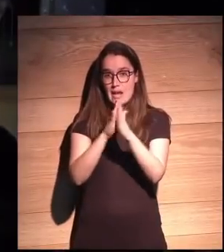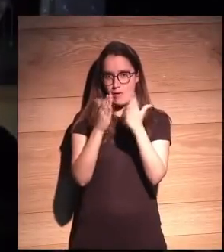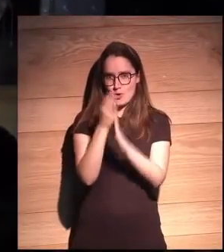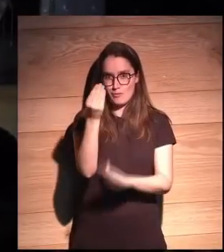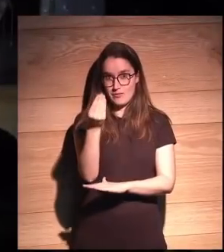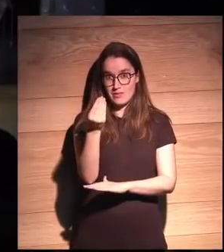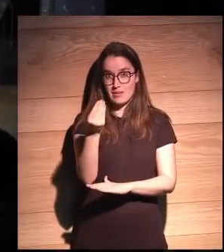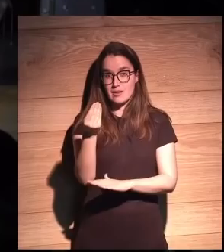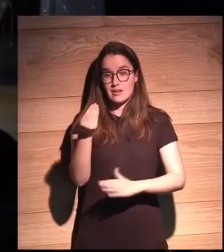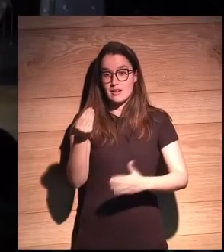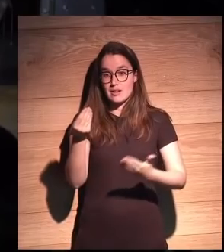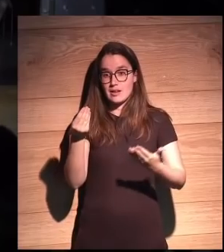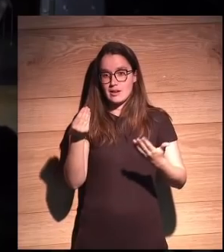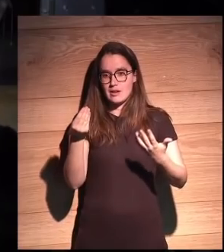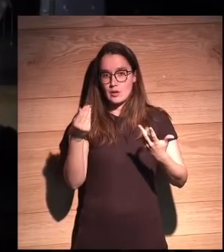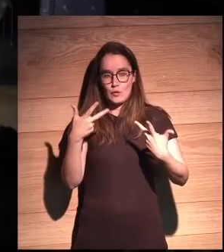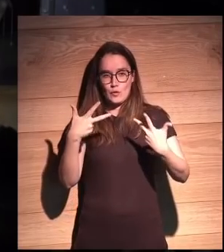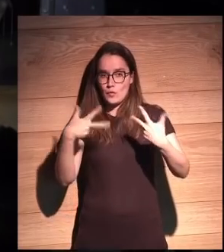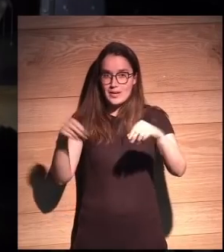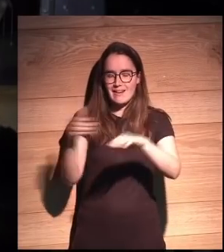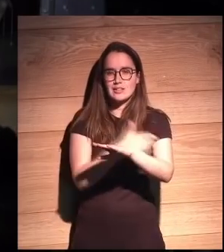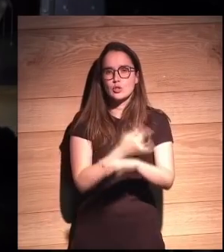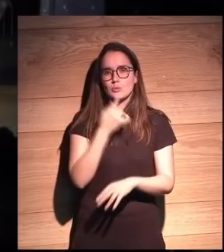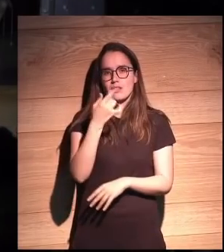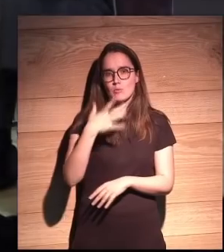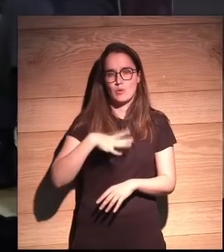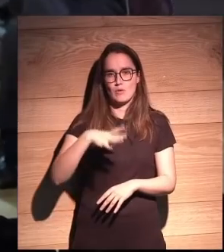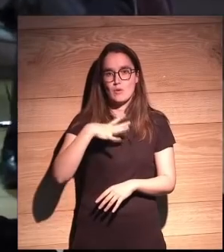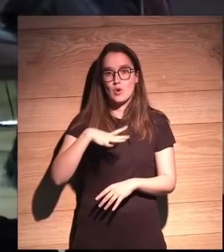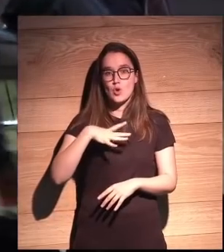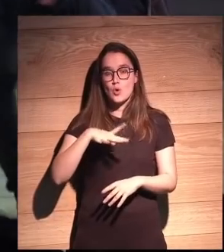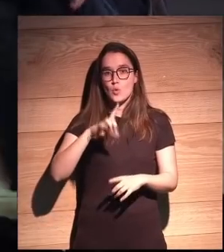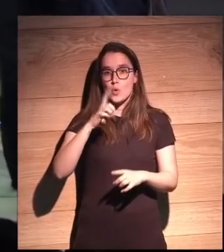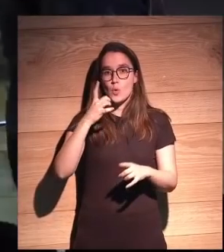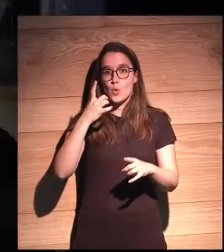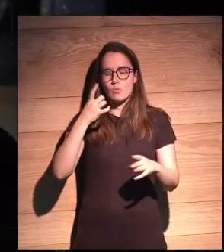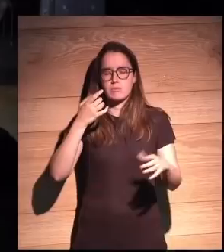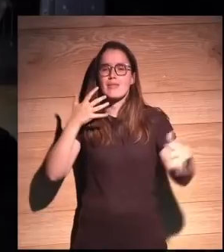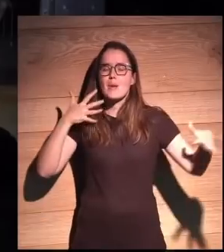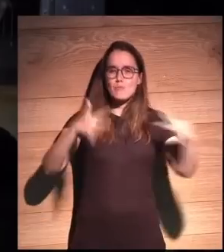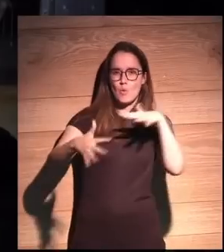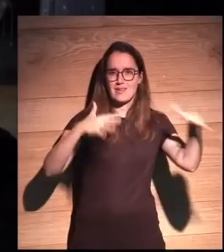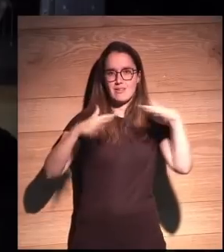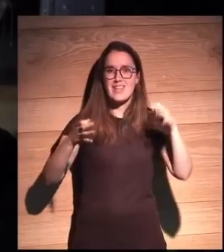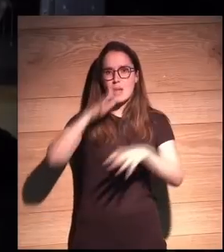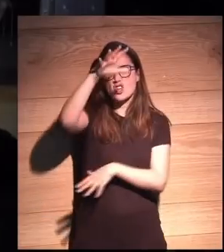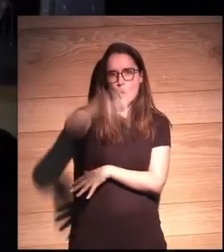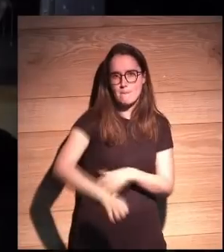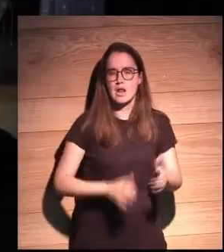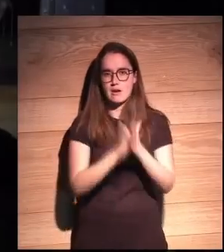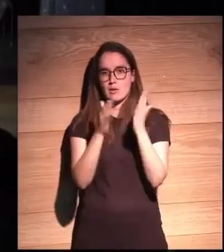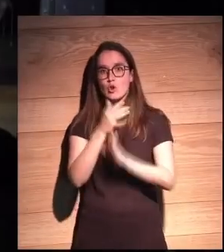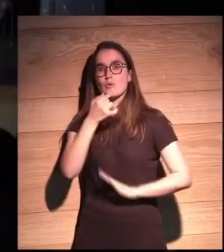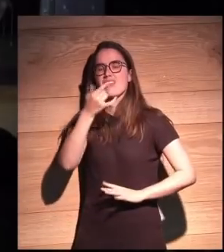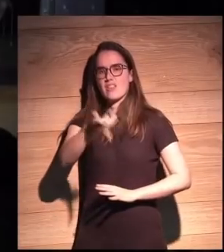amigos. Y antes de dejar que termines, os voy a decir, por favor, una llamada a la acción. Tenéis que comprar el libro. Y os lo